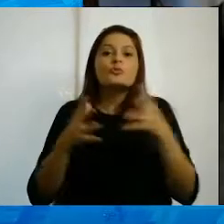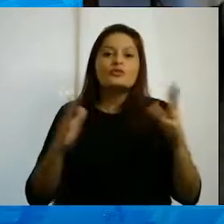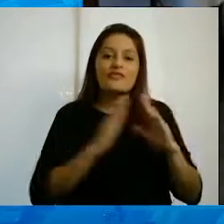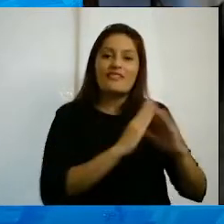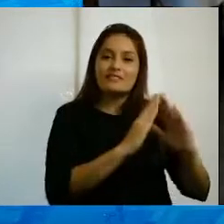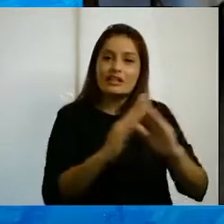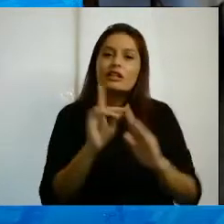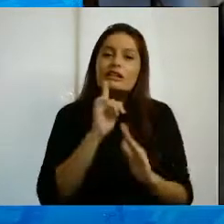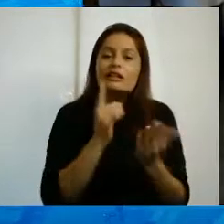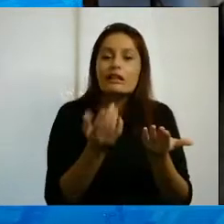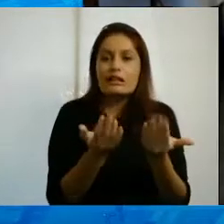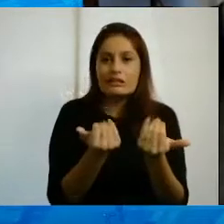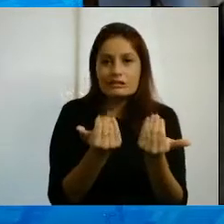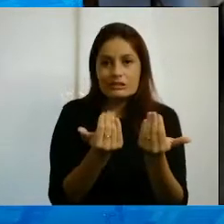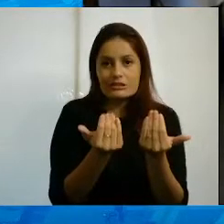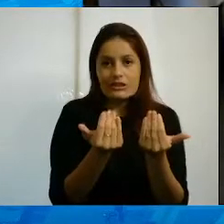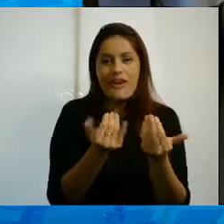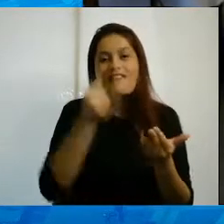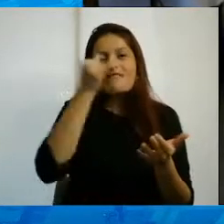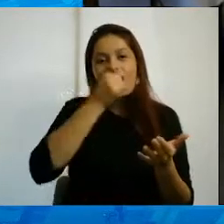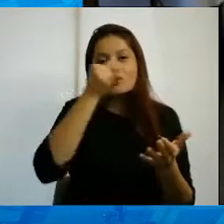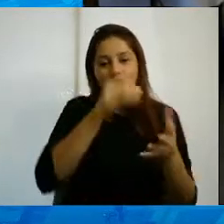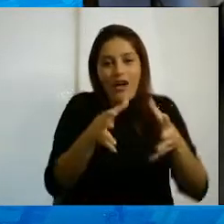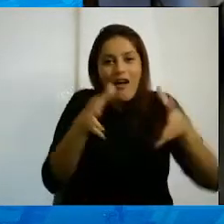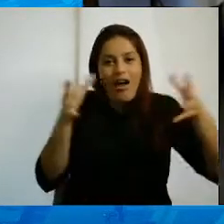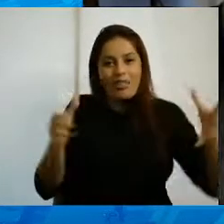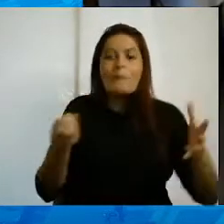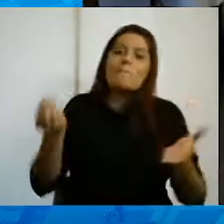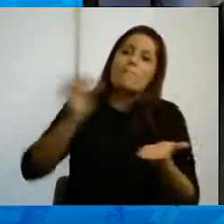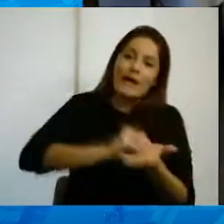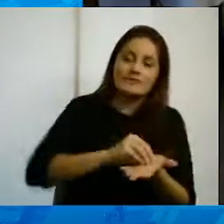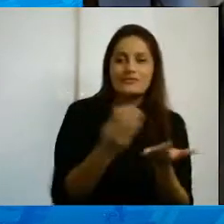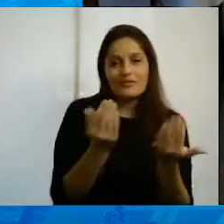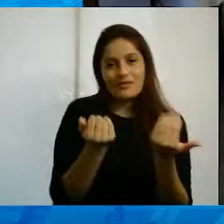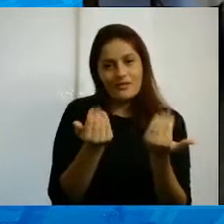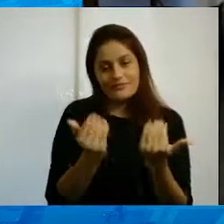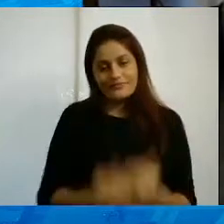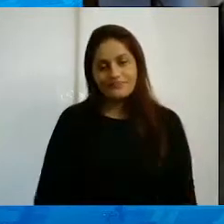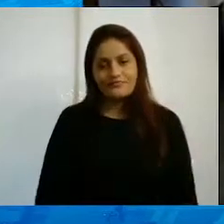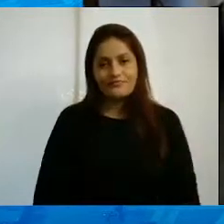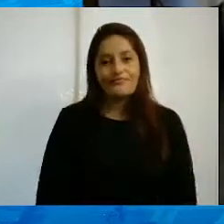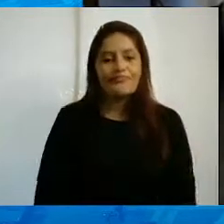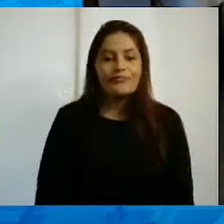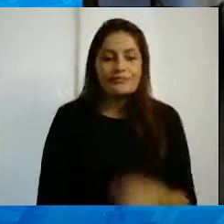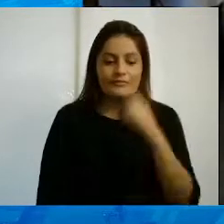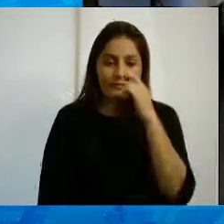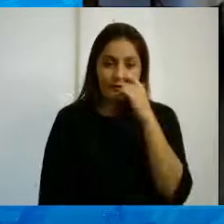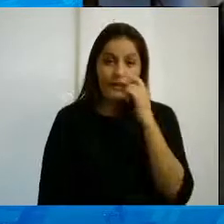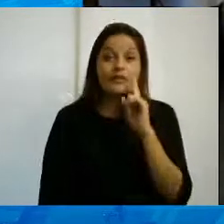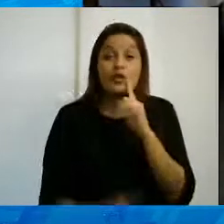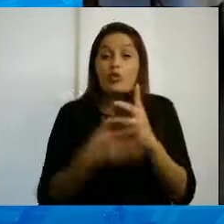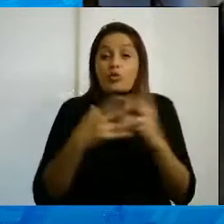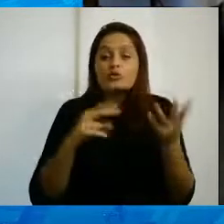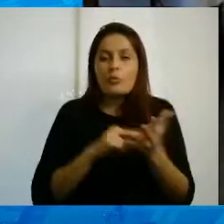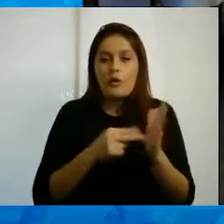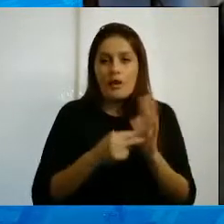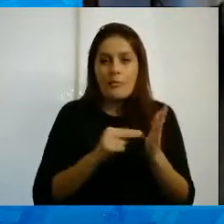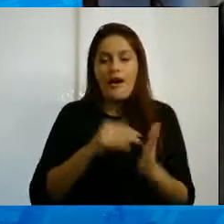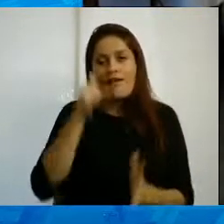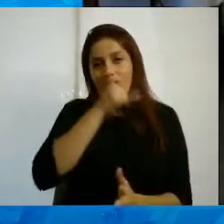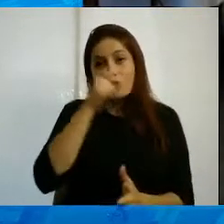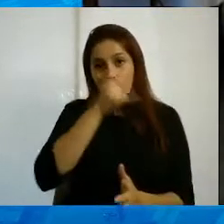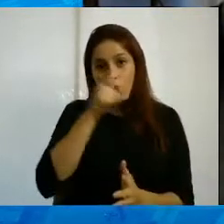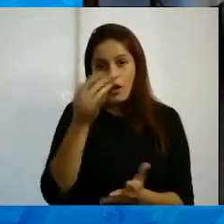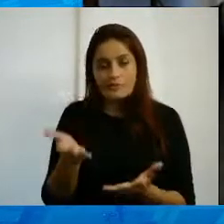las expectativas también de esto y que necesitan porque tienen varios problemas con respecto a la basura, ya que hay camiones de